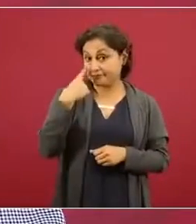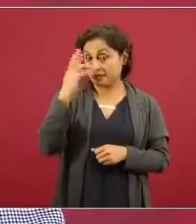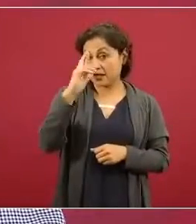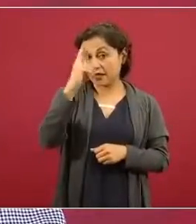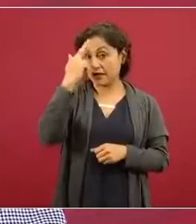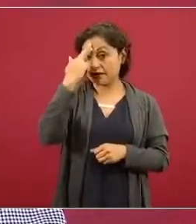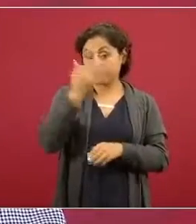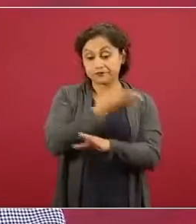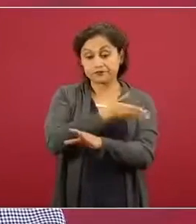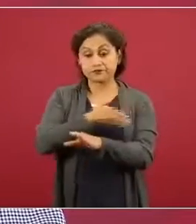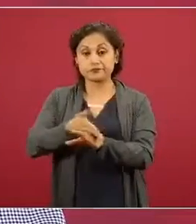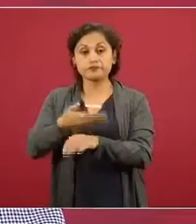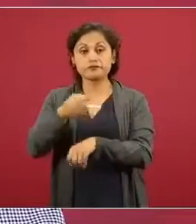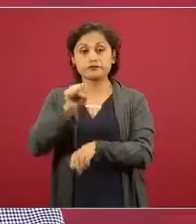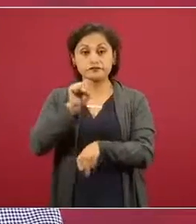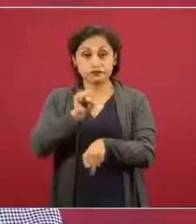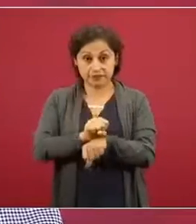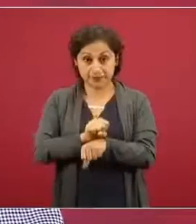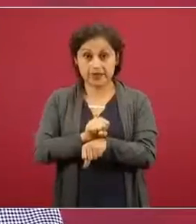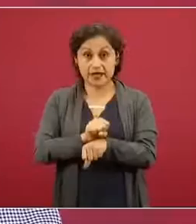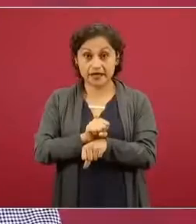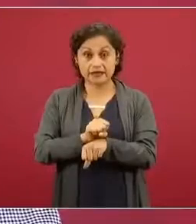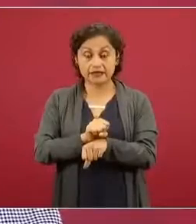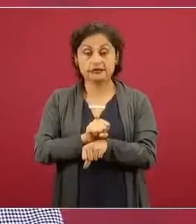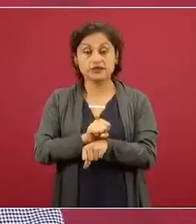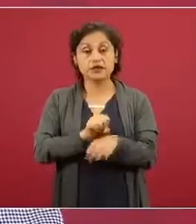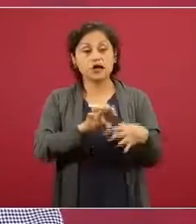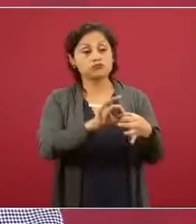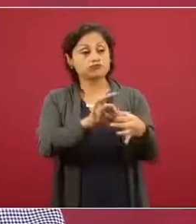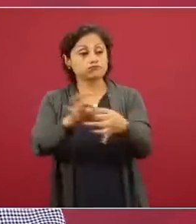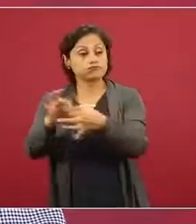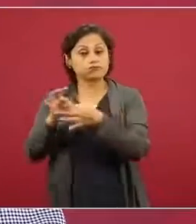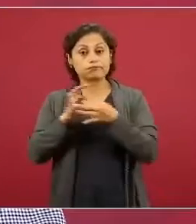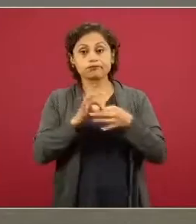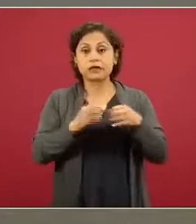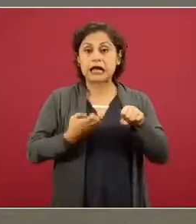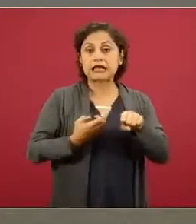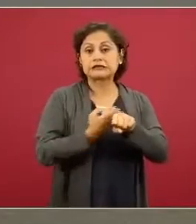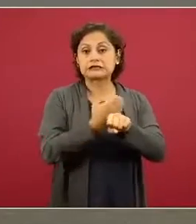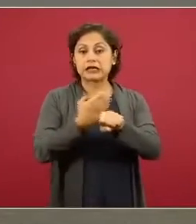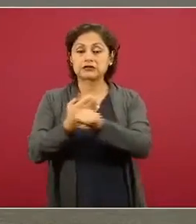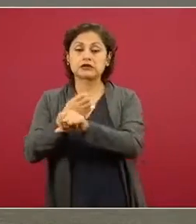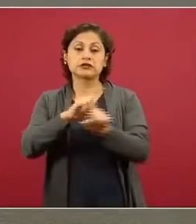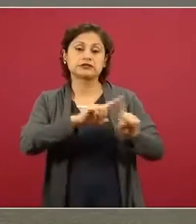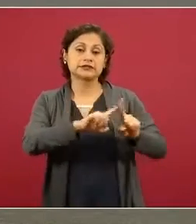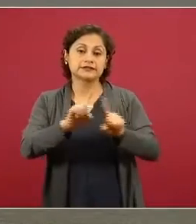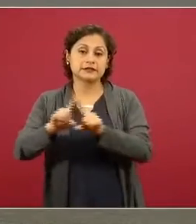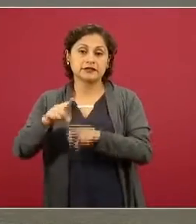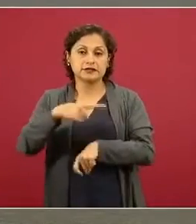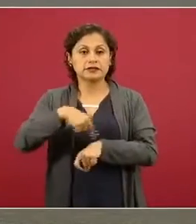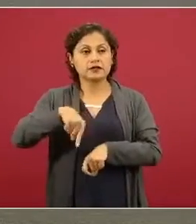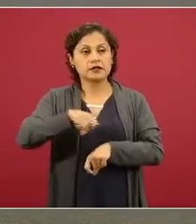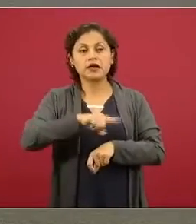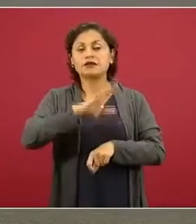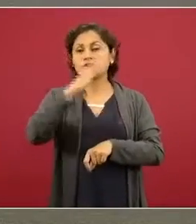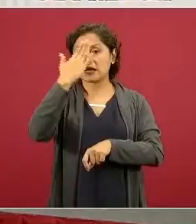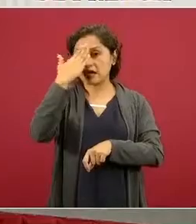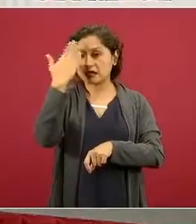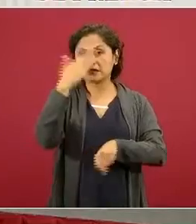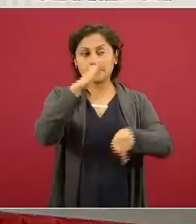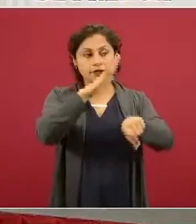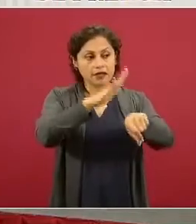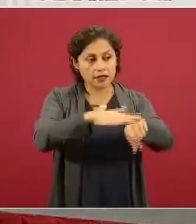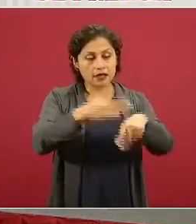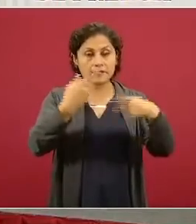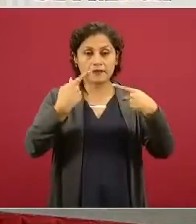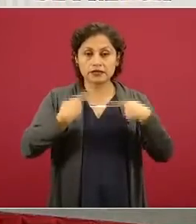muchas semanas se está trabajando con todas las entidades, y todas las entidades tienen planes muy claros de acercarse a la comunidad,